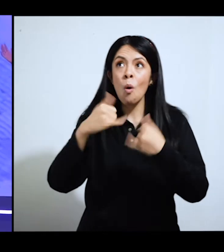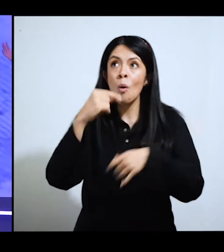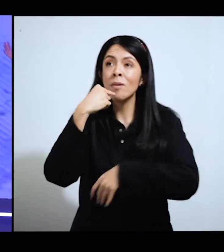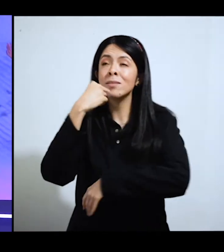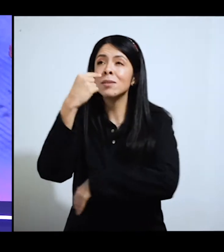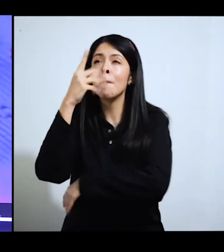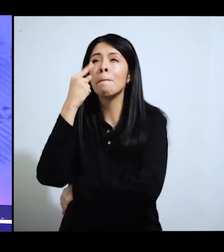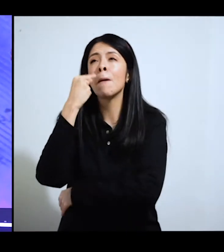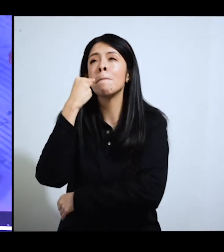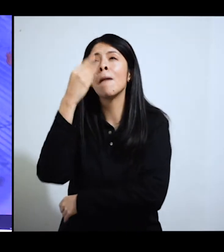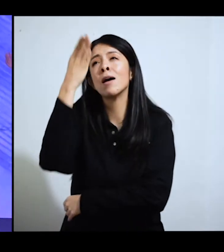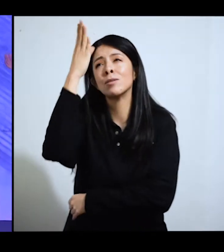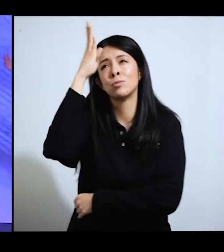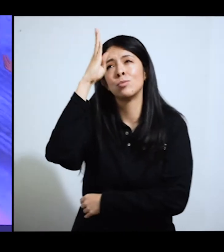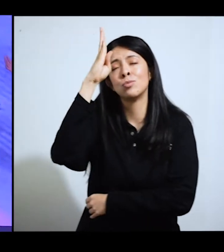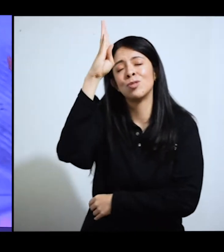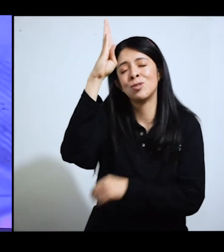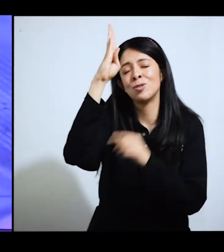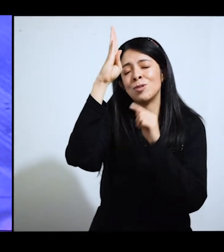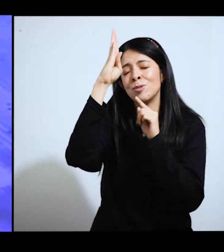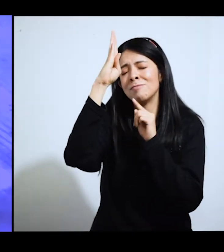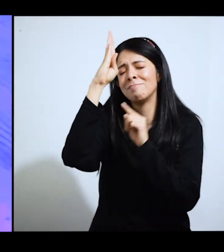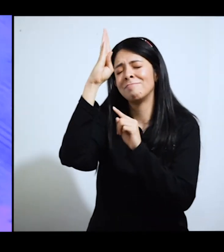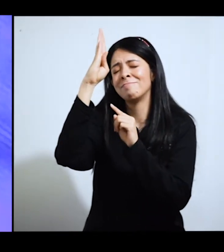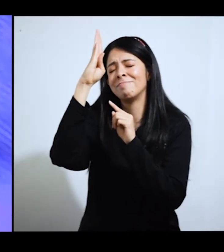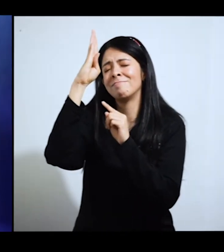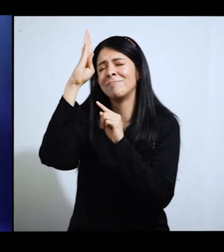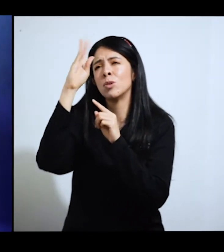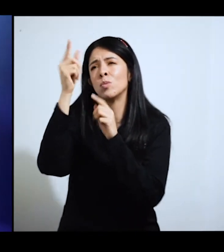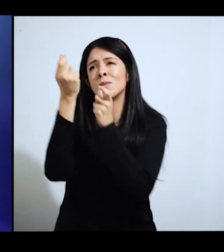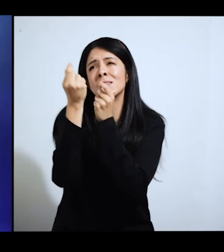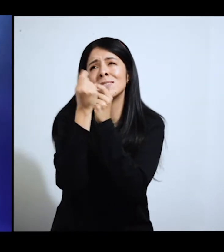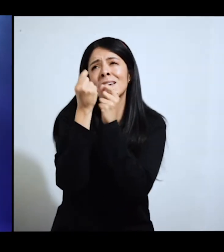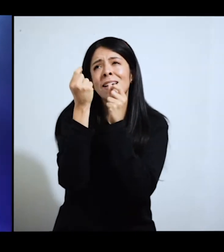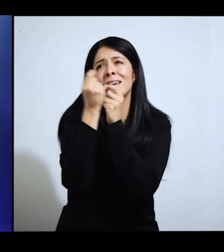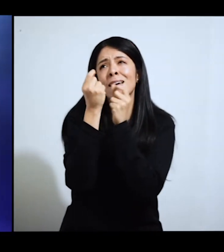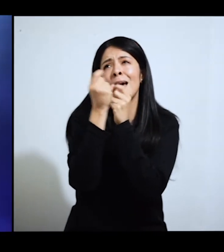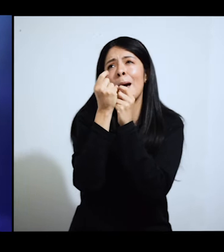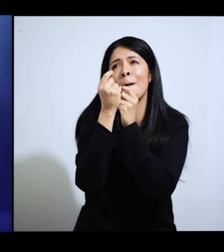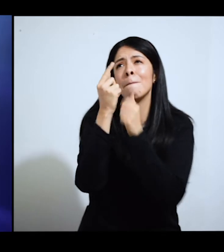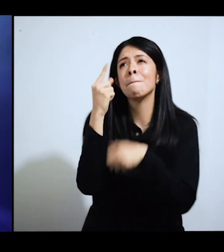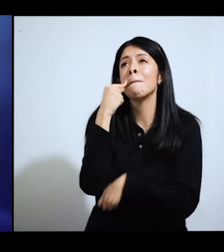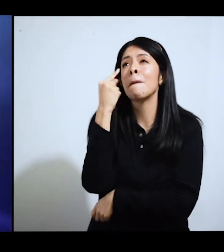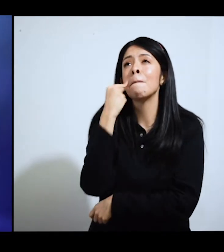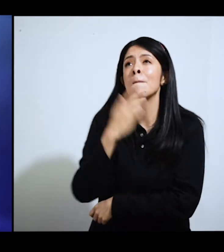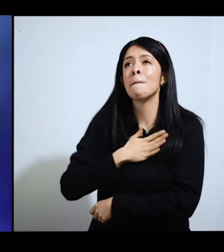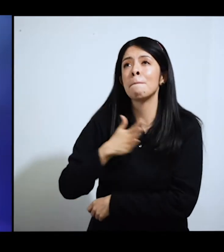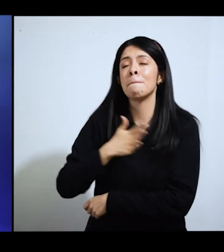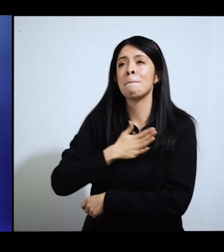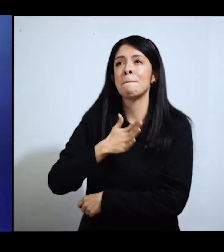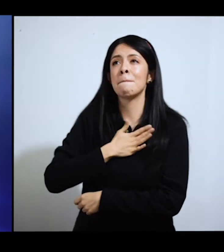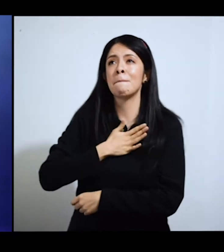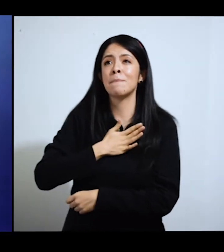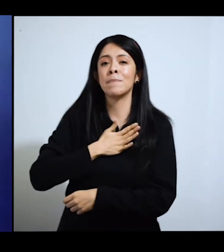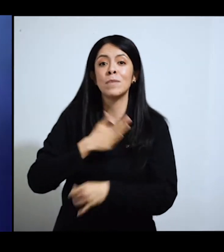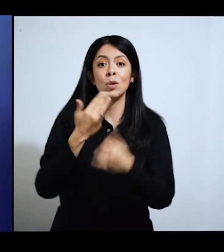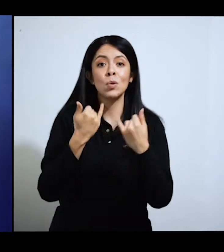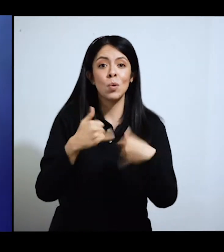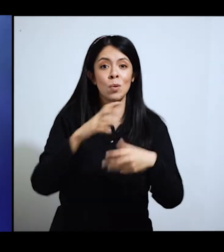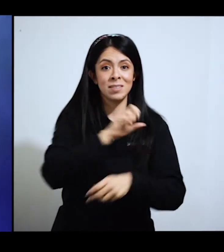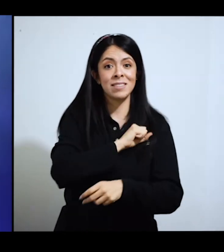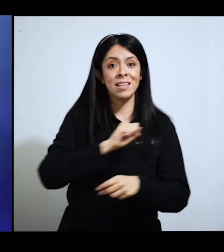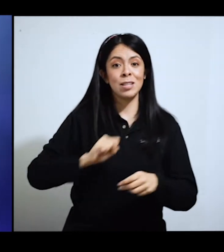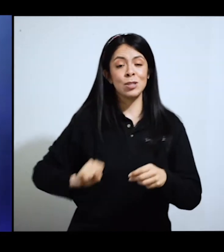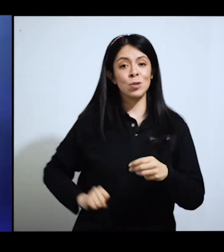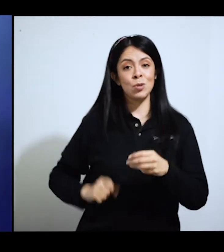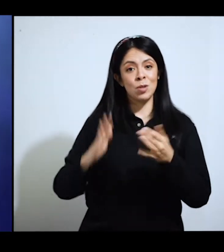decir hoy Abba Padre, que significa papá, Dios que está cerca, mi papá. Y es